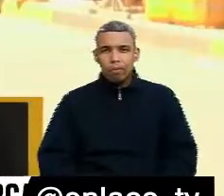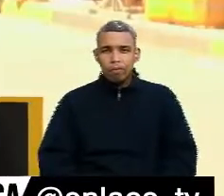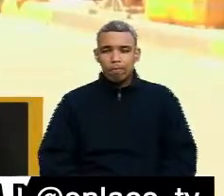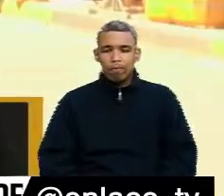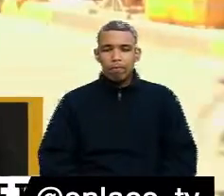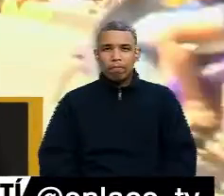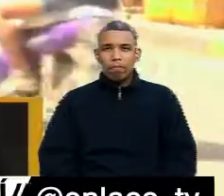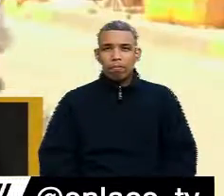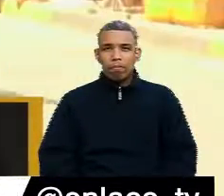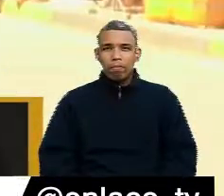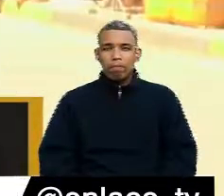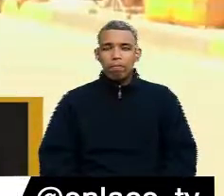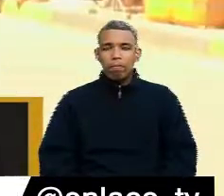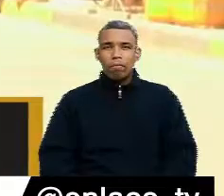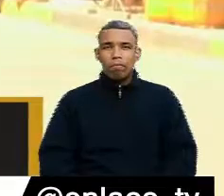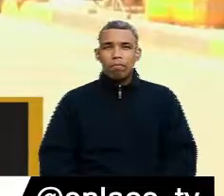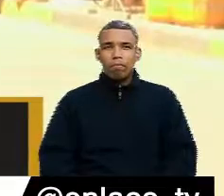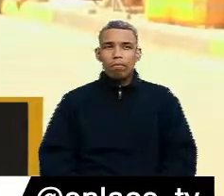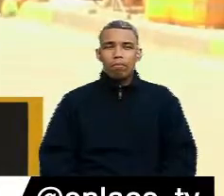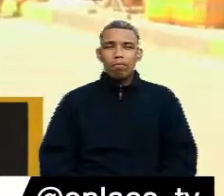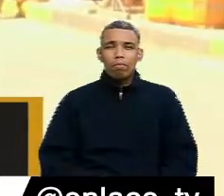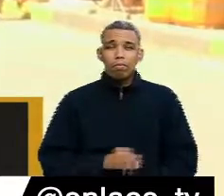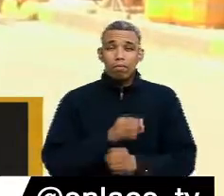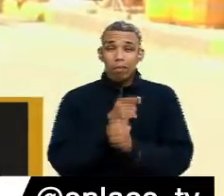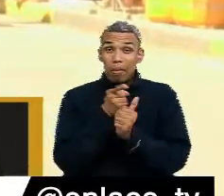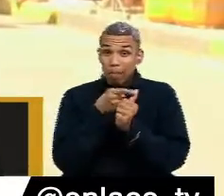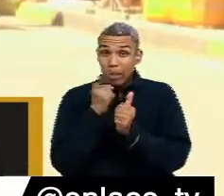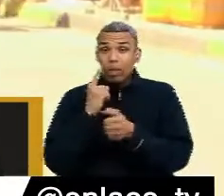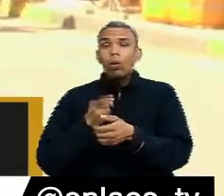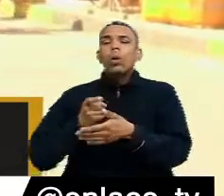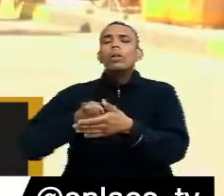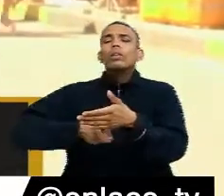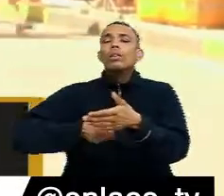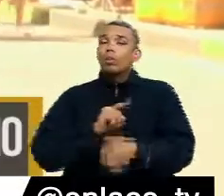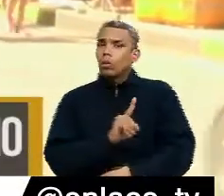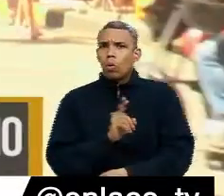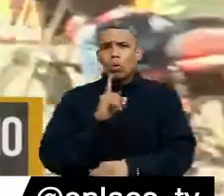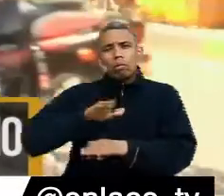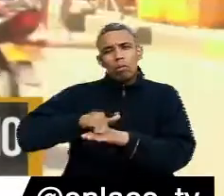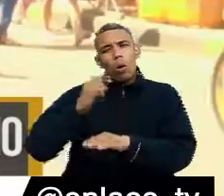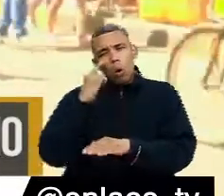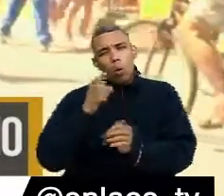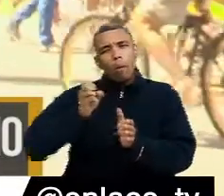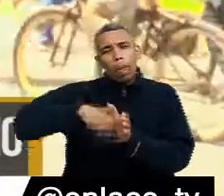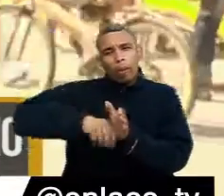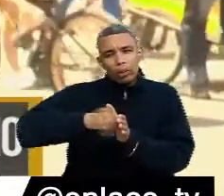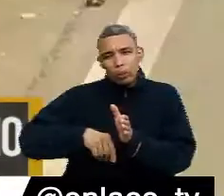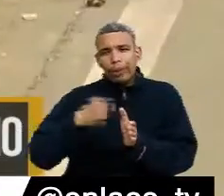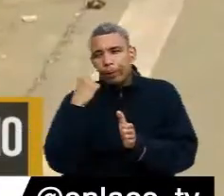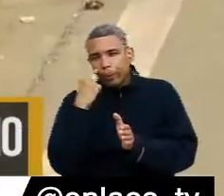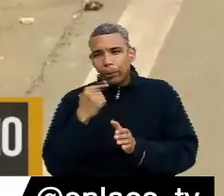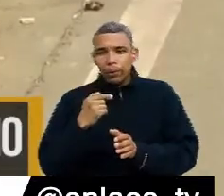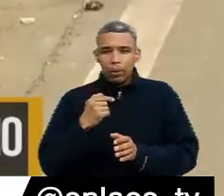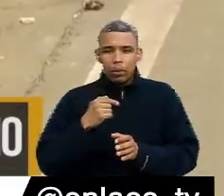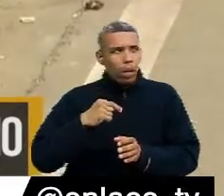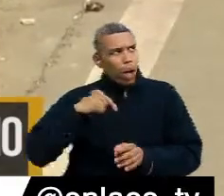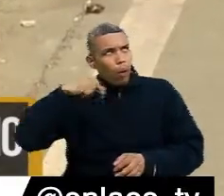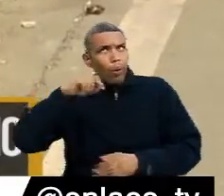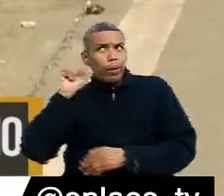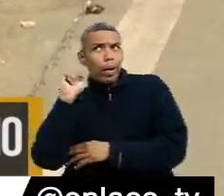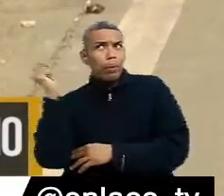Inicialmente es una actividad educativa, decirle al ciudadano, hey, no bote basuras, vamos a hacerlo de esta